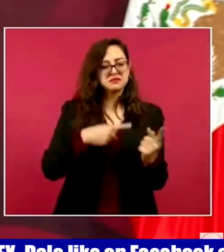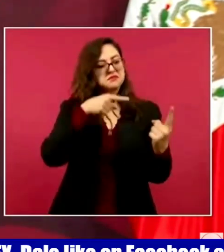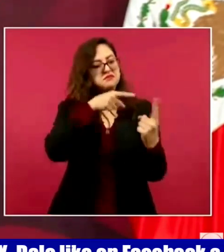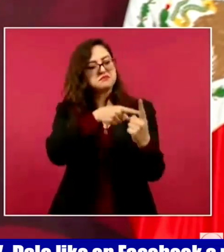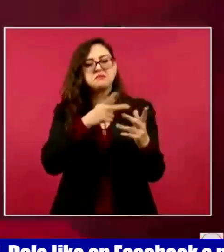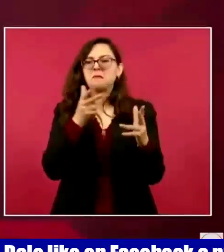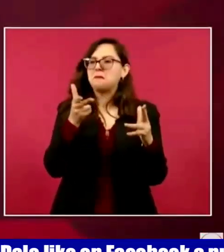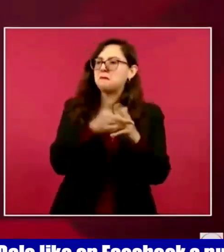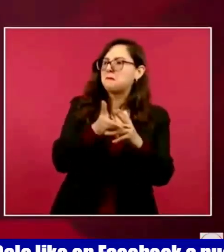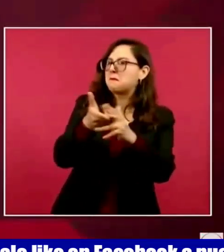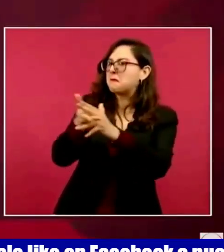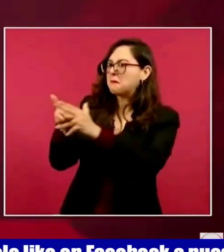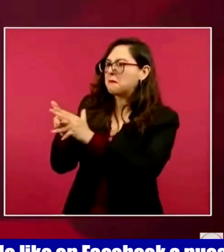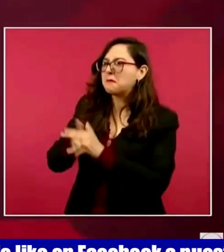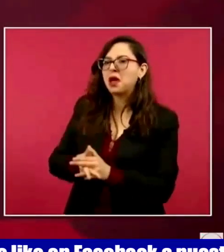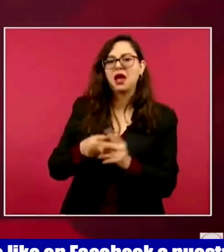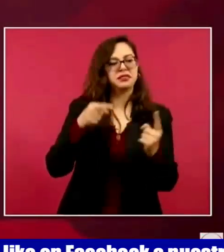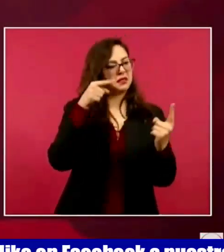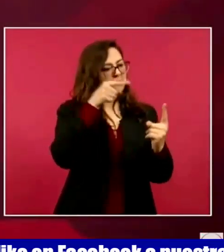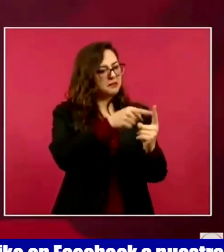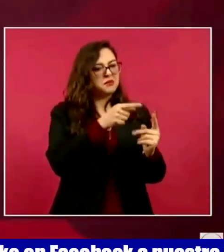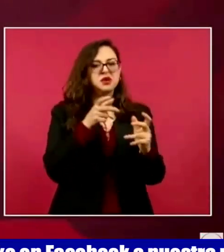y que están acusados